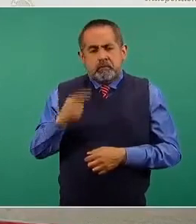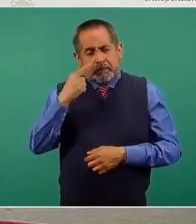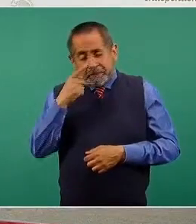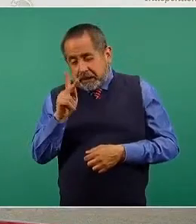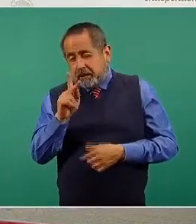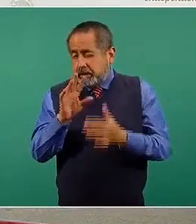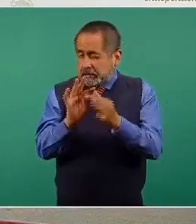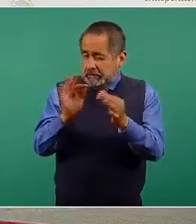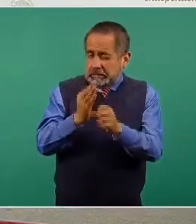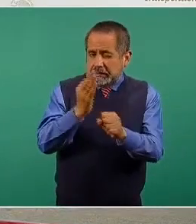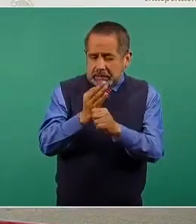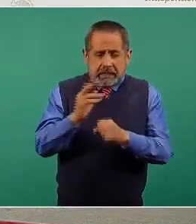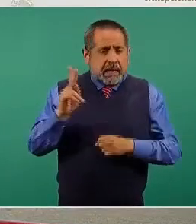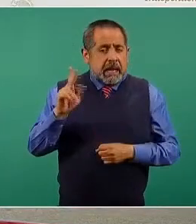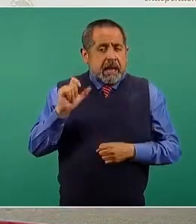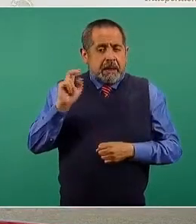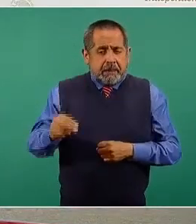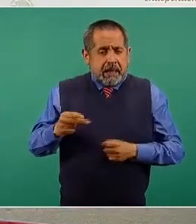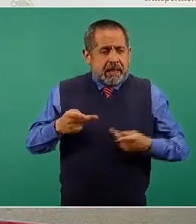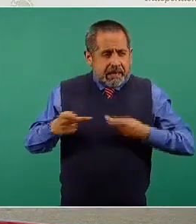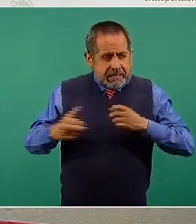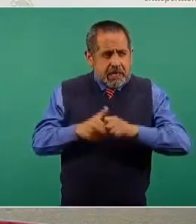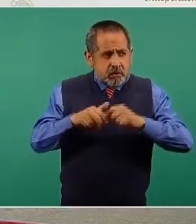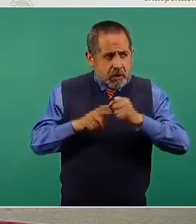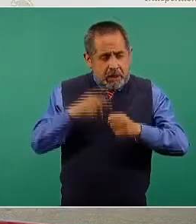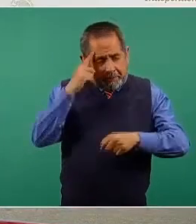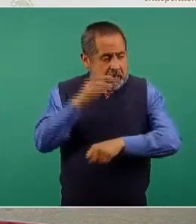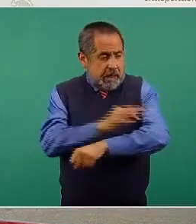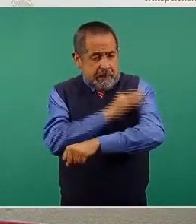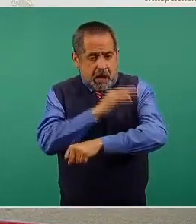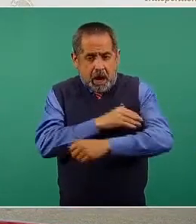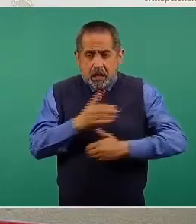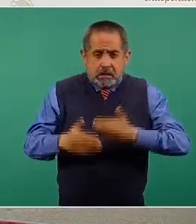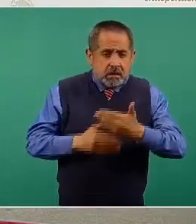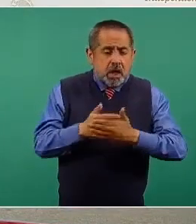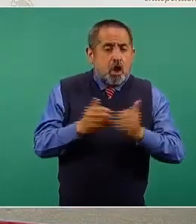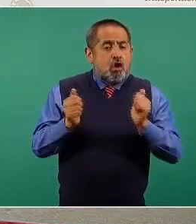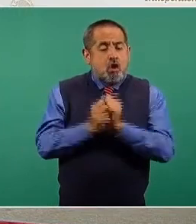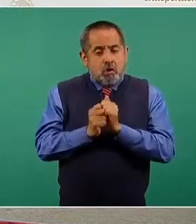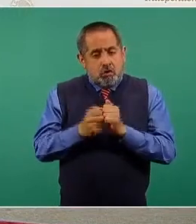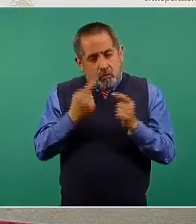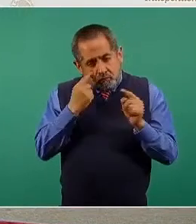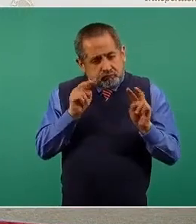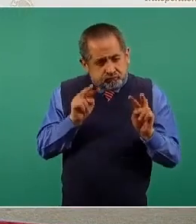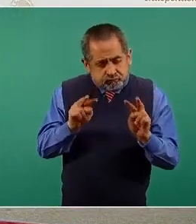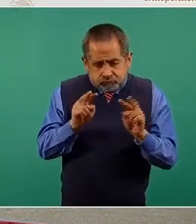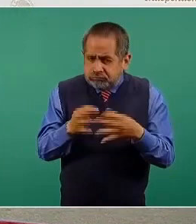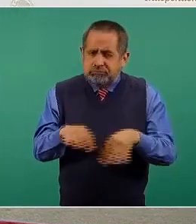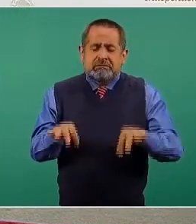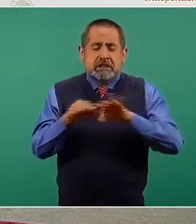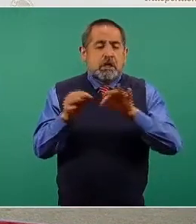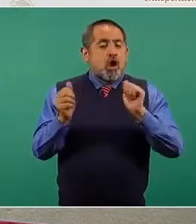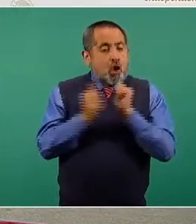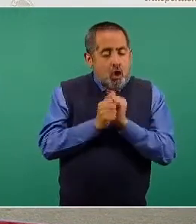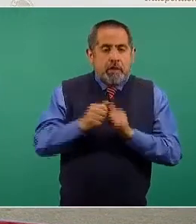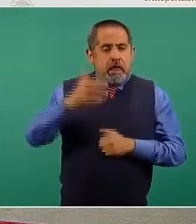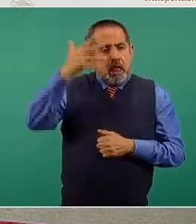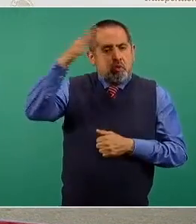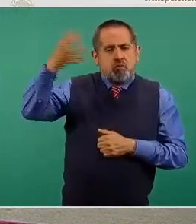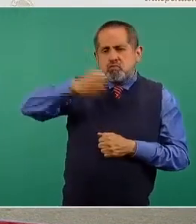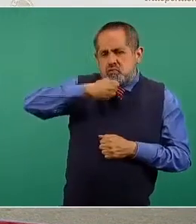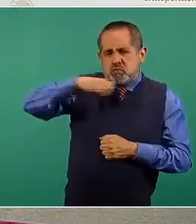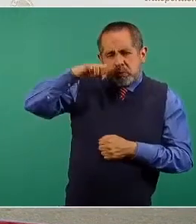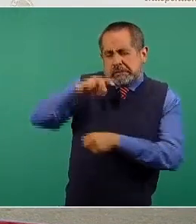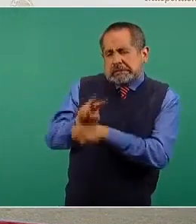durante esta Estrategia Nacional de Vacunación tengamos un acompañamiento muy importante con nuestros adultos